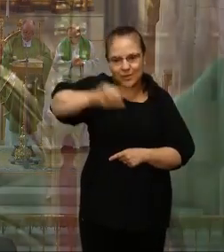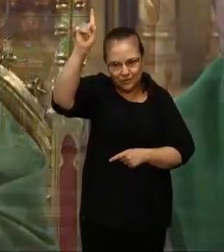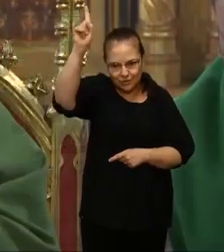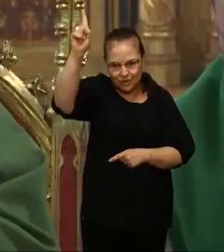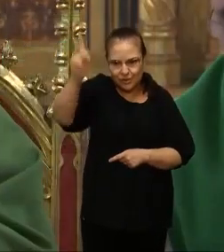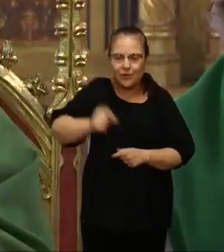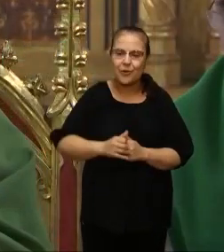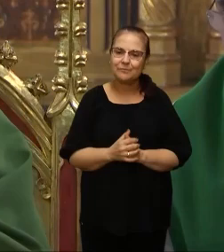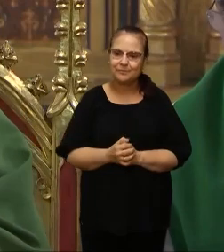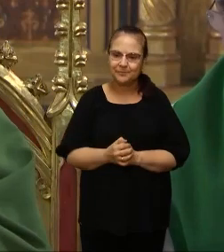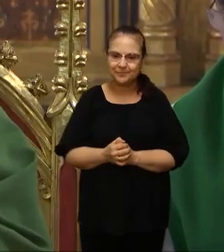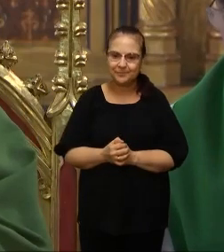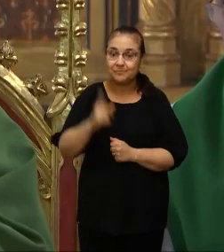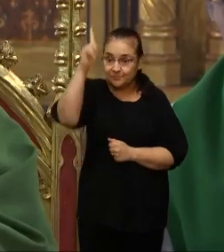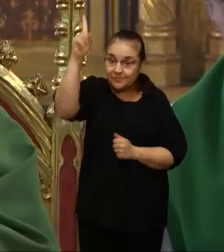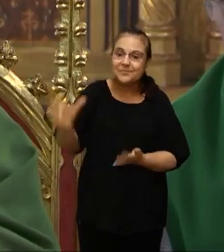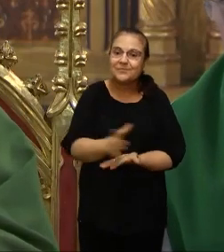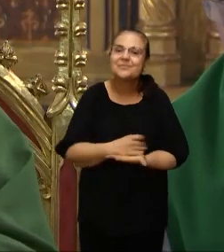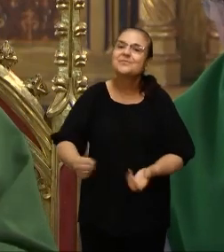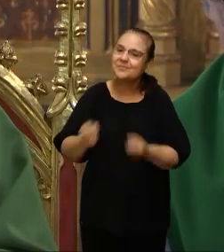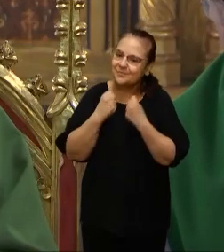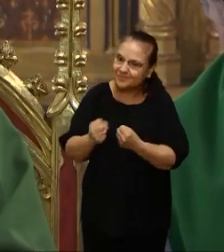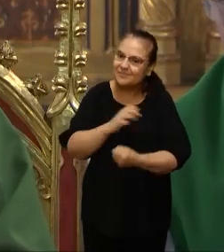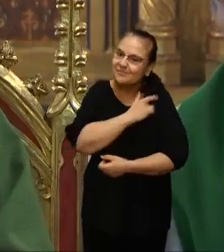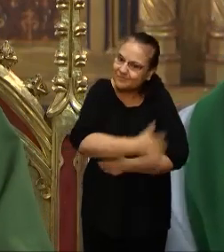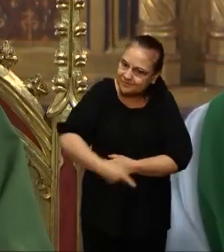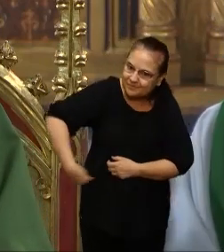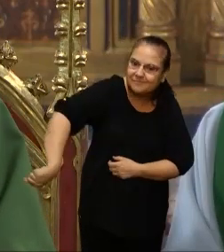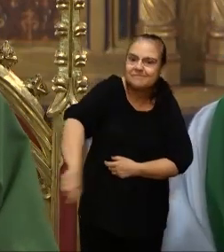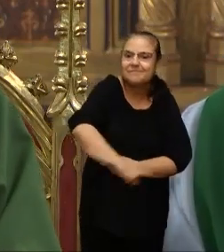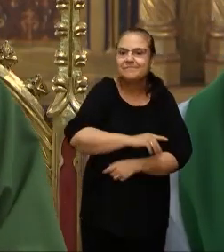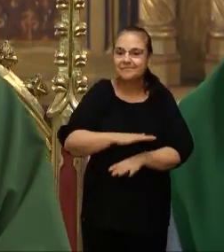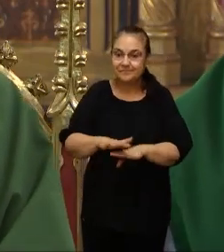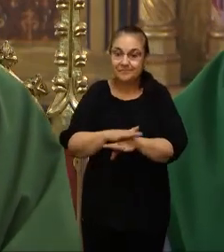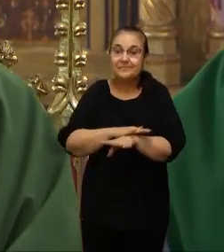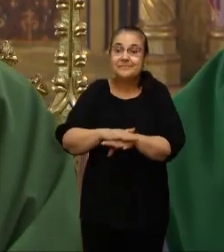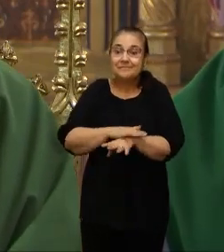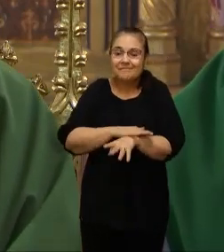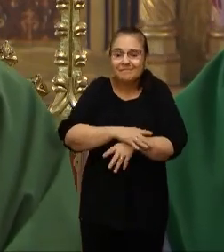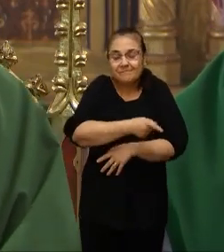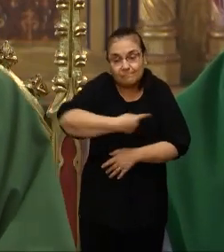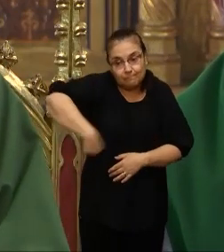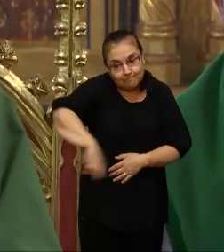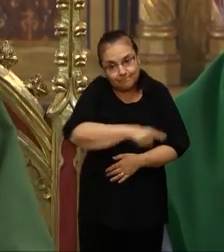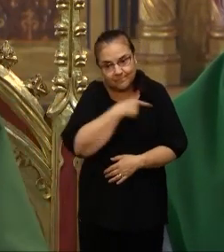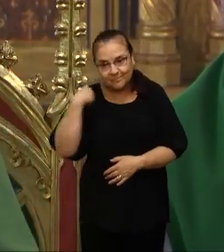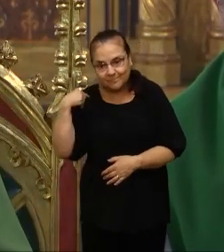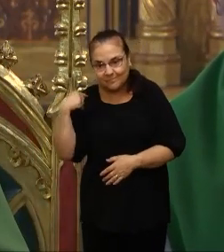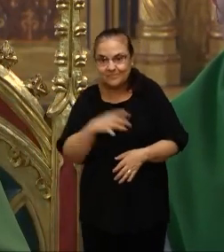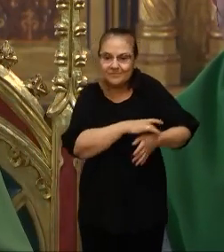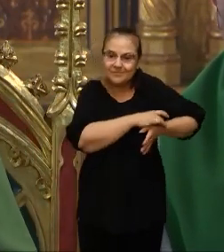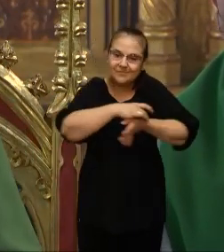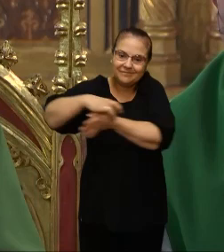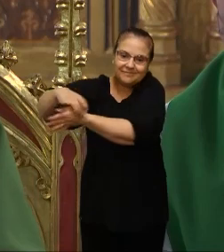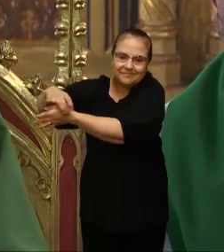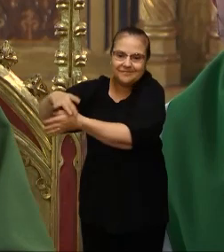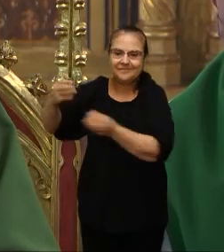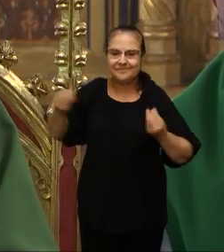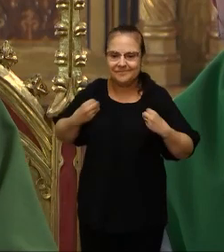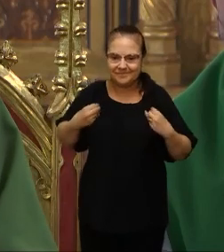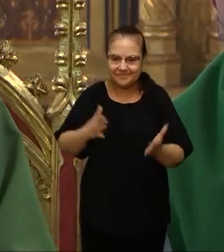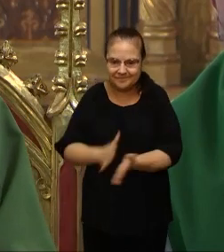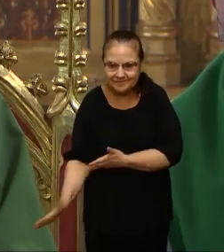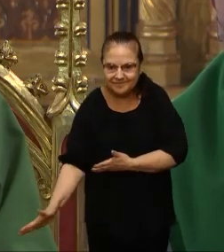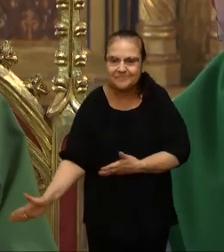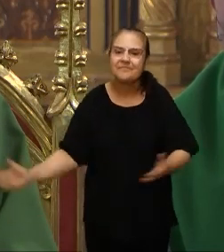Dios nuestro Señor. Dios Todopoderoso tenga misericordia de nosotros, perdone nuestros pecados y nos